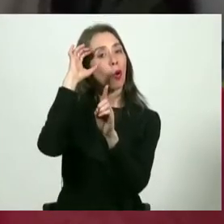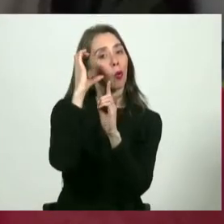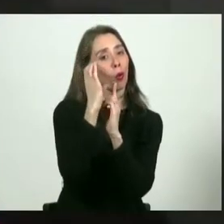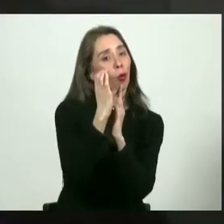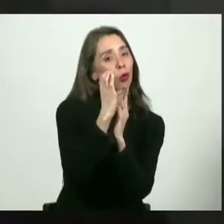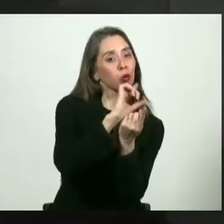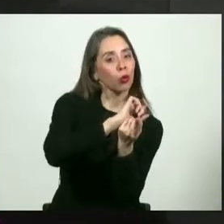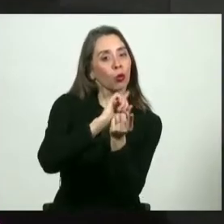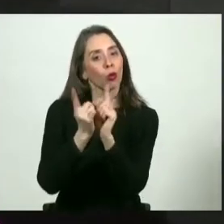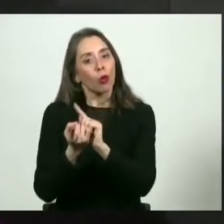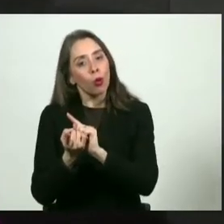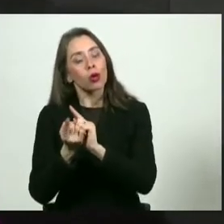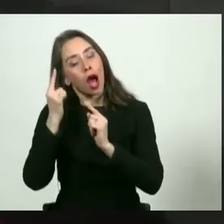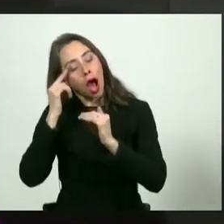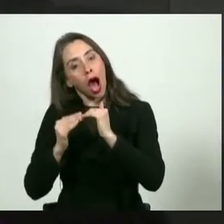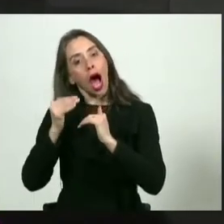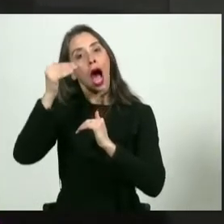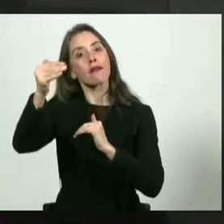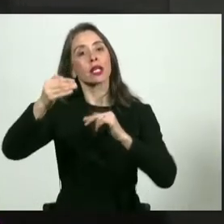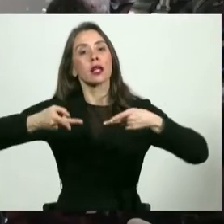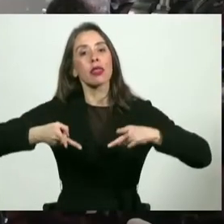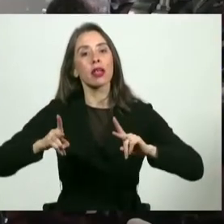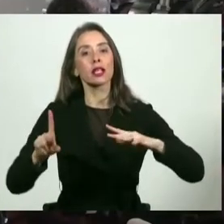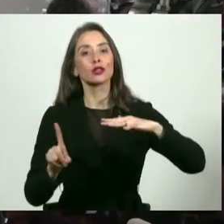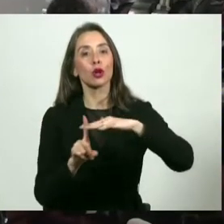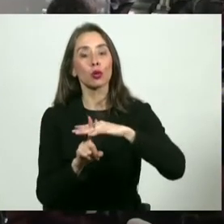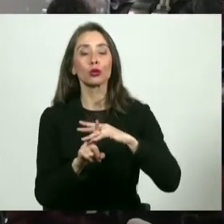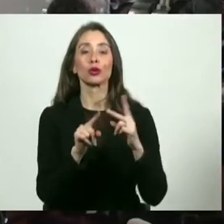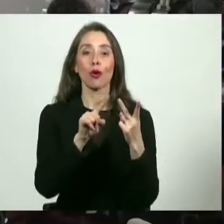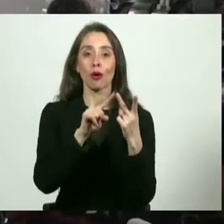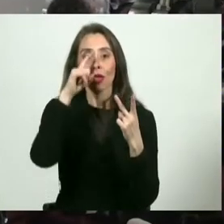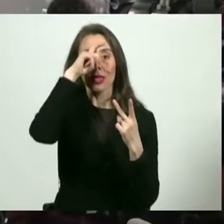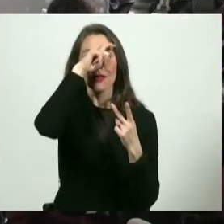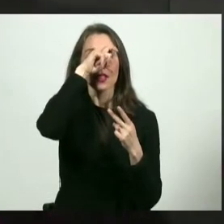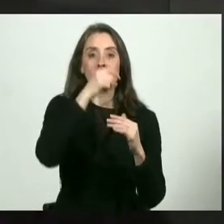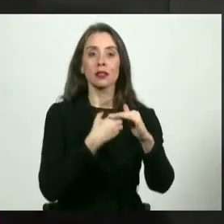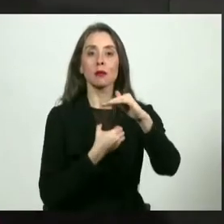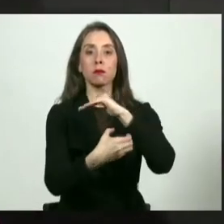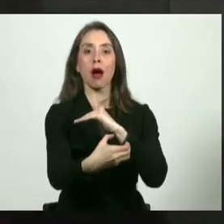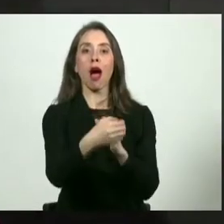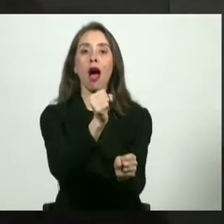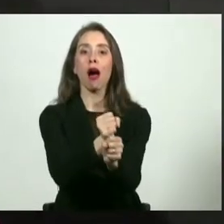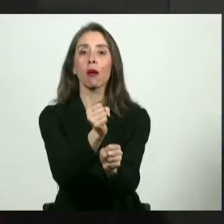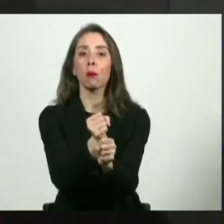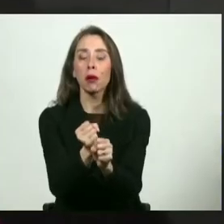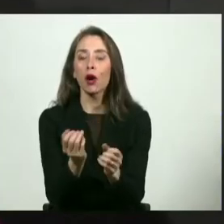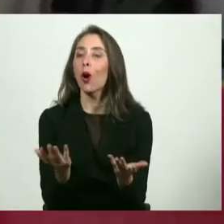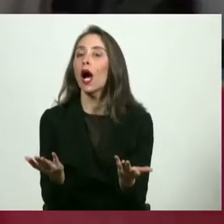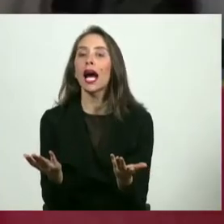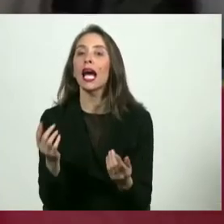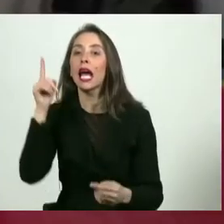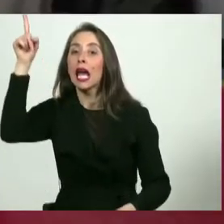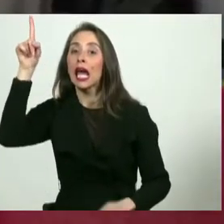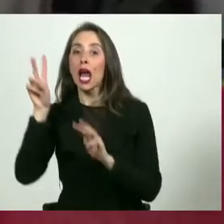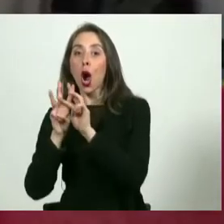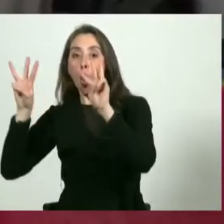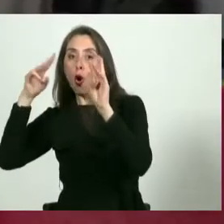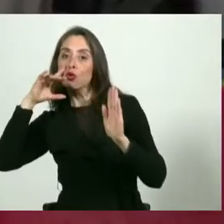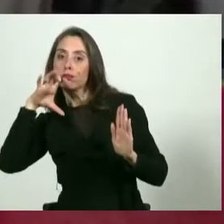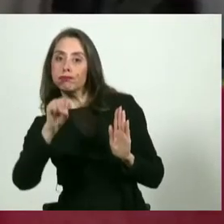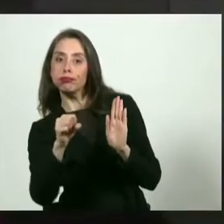una cultura de derechos de la inclusión y también el tema de las dificultades para el empleo. ¿Qué nos observó que tenemos que